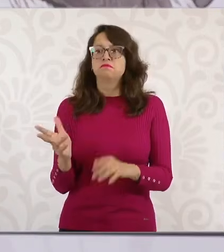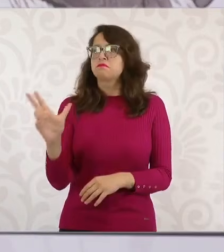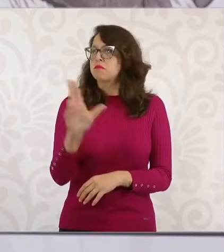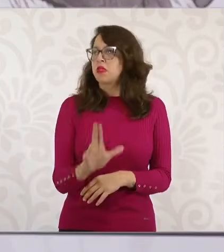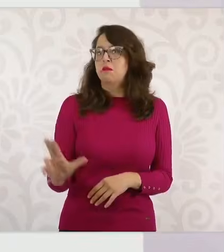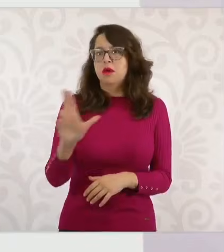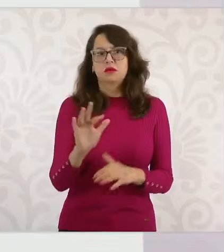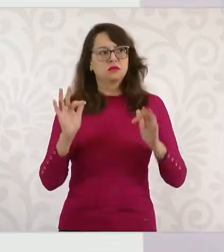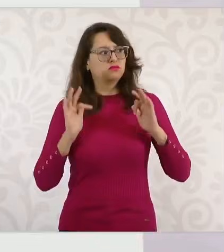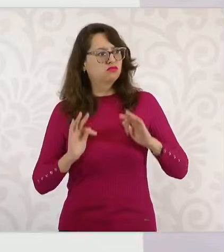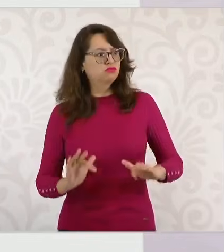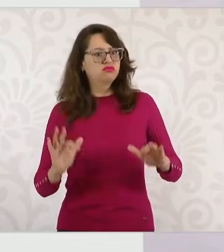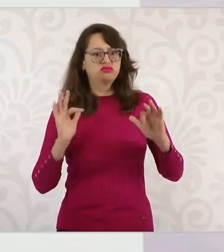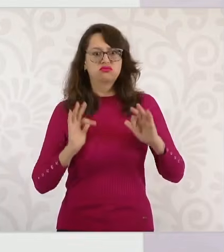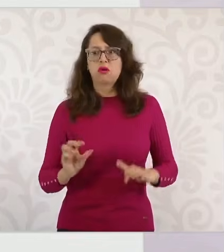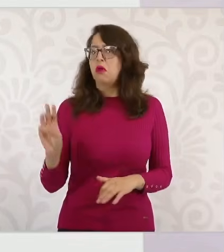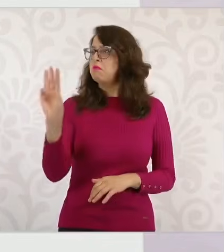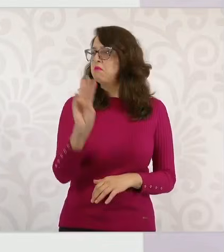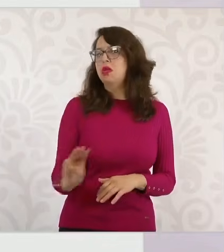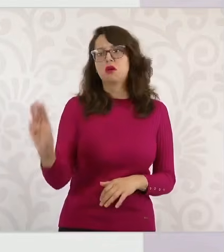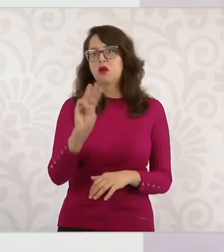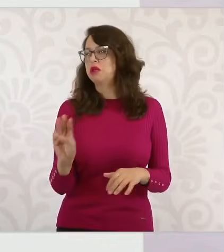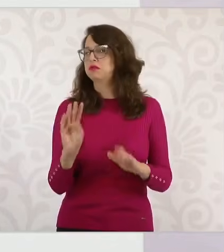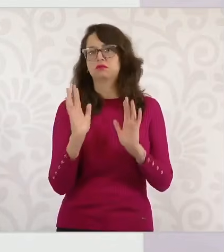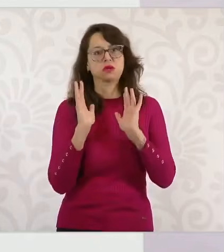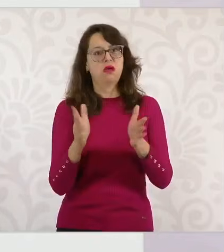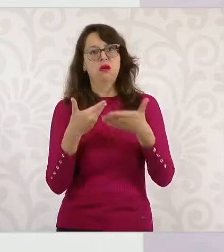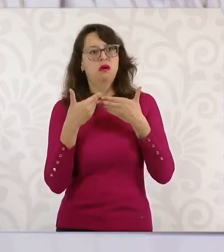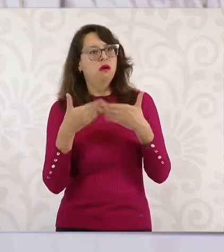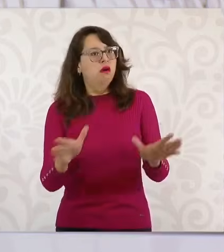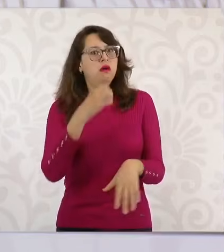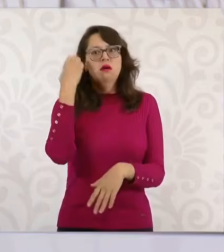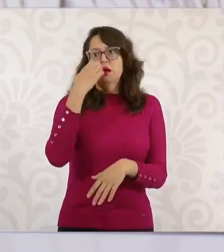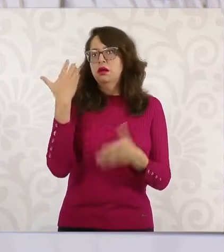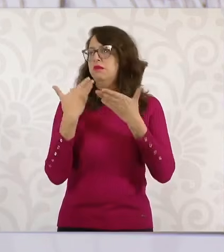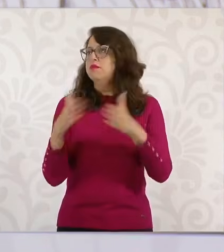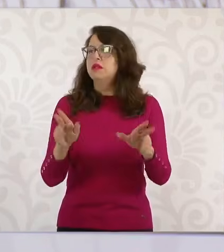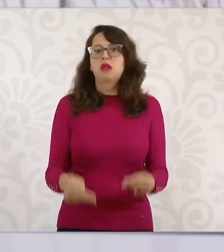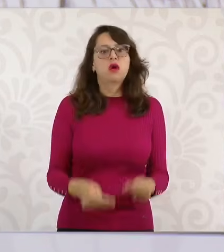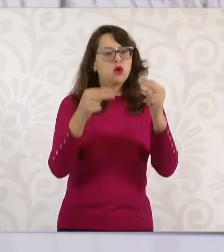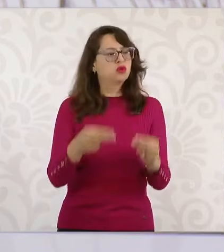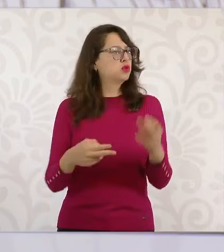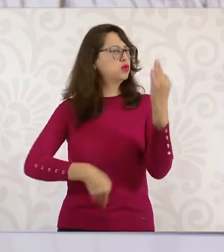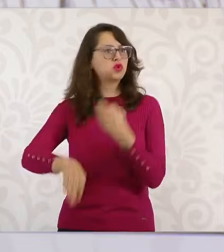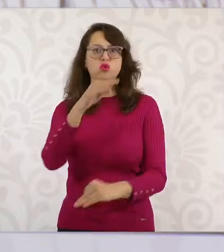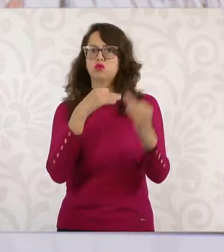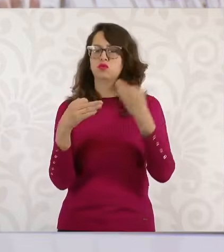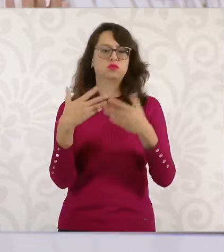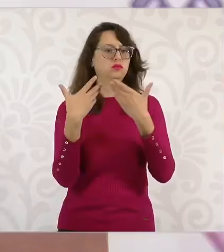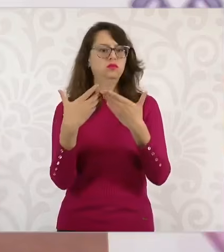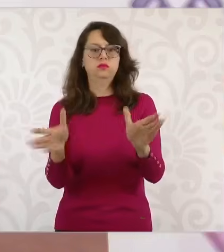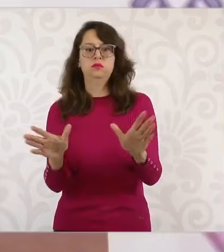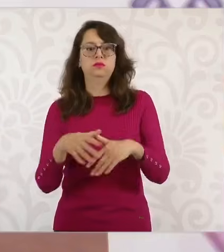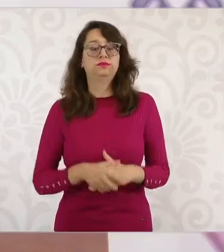regresó prácticamente a todas las actividades económicas, escolares, sociales, y pues el día de